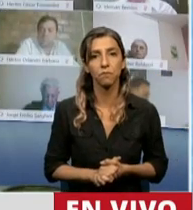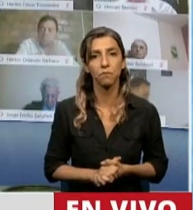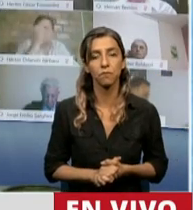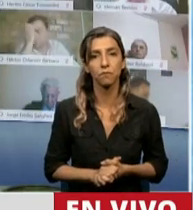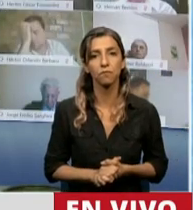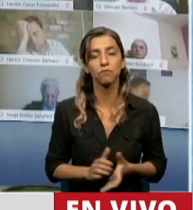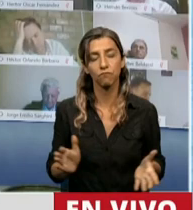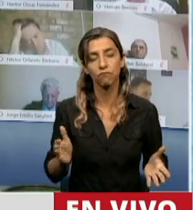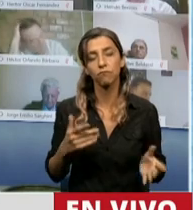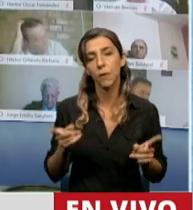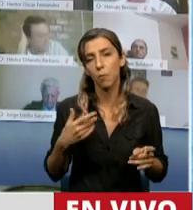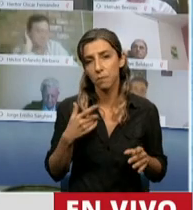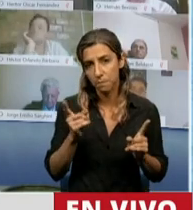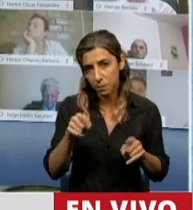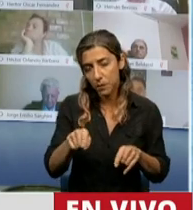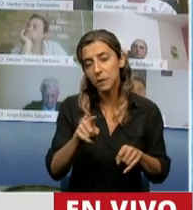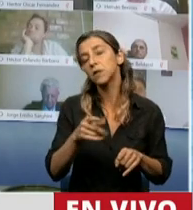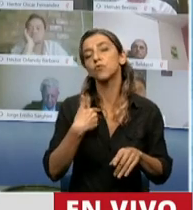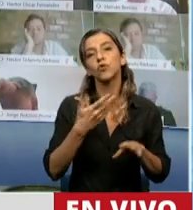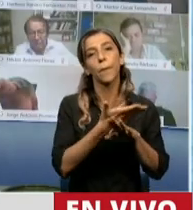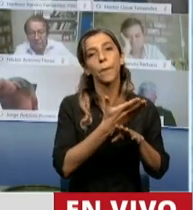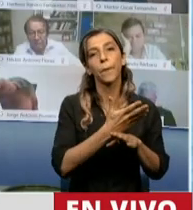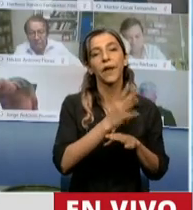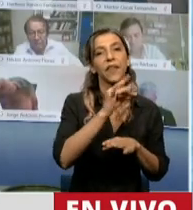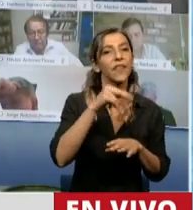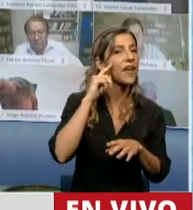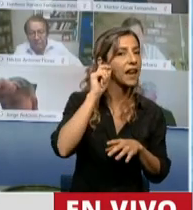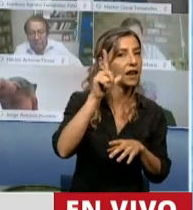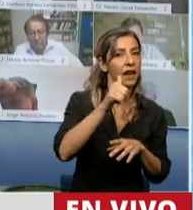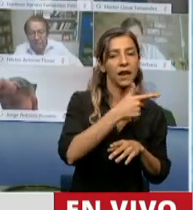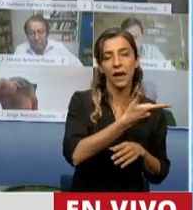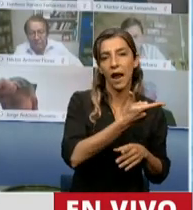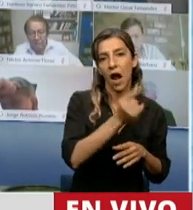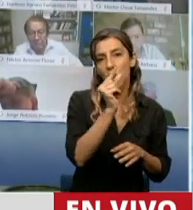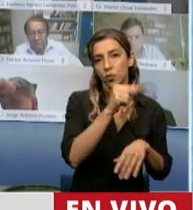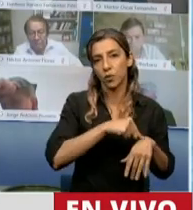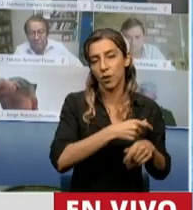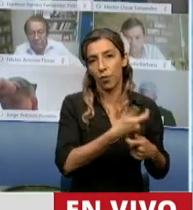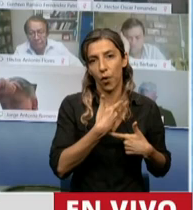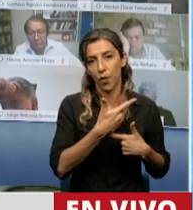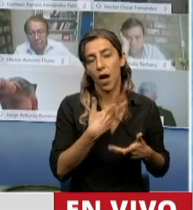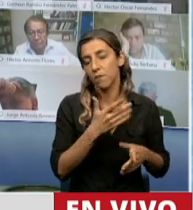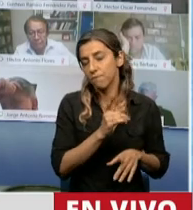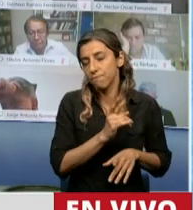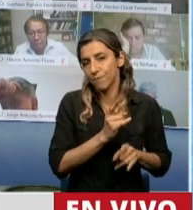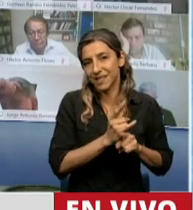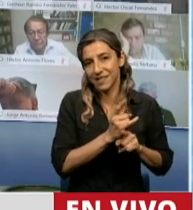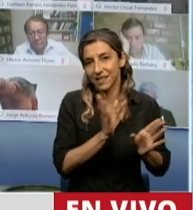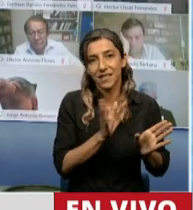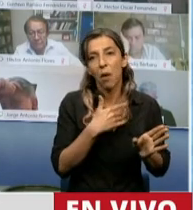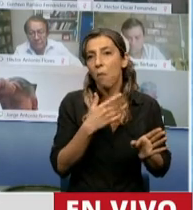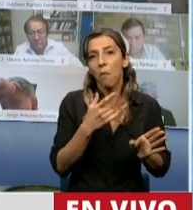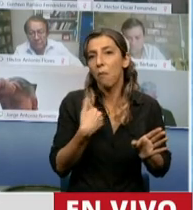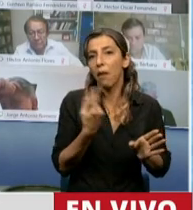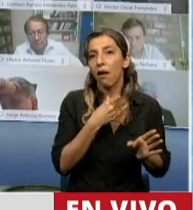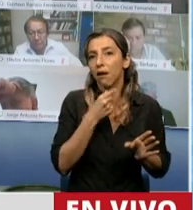y por eso le pedí a Daniela que me hiciera un espacio que tienen las puertas del bloque del Frente de Todos siempre abiertas para venir